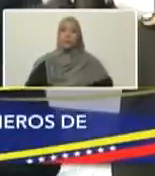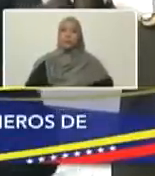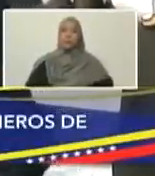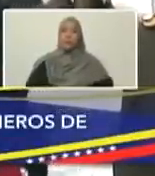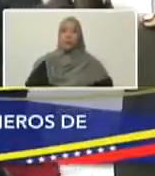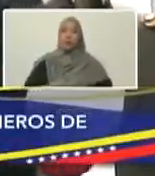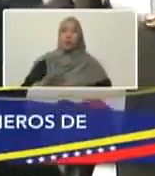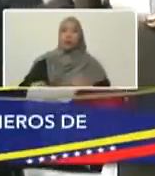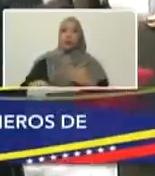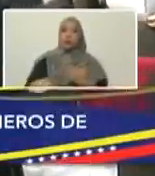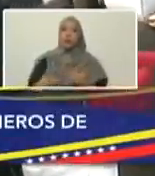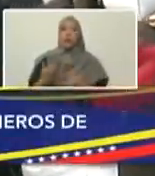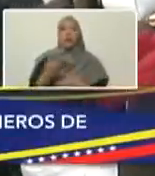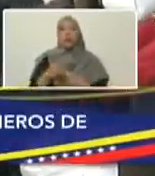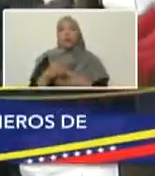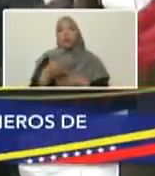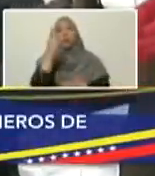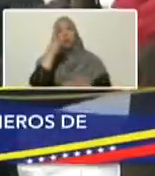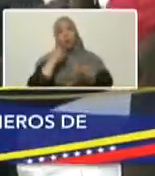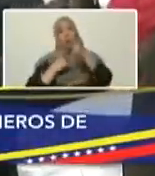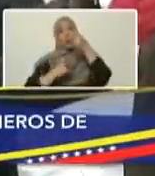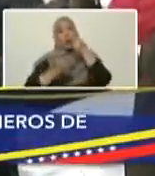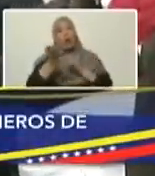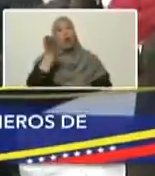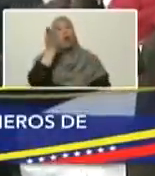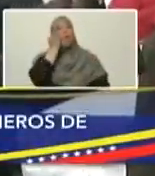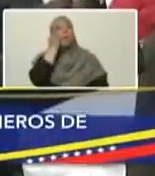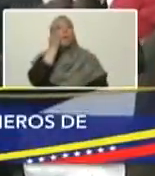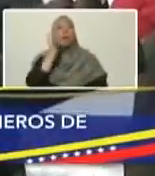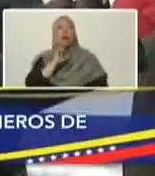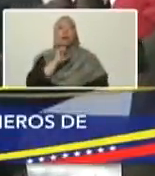Hasta el llanto de la madre calla.